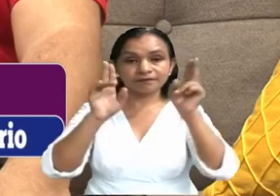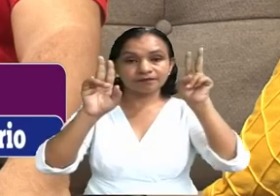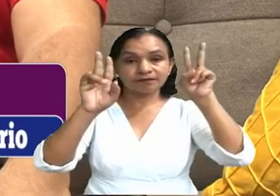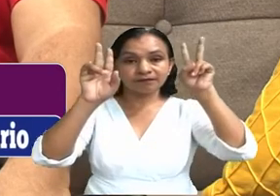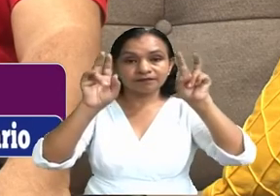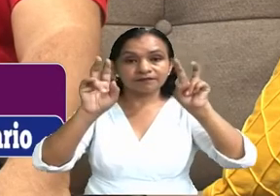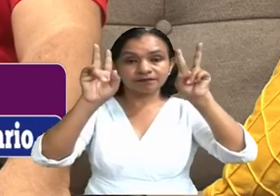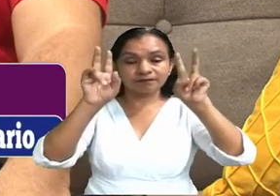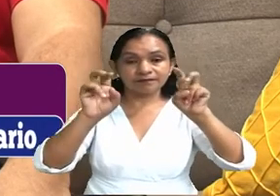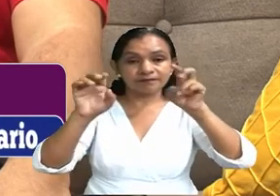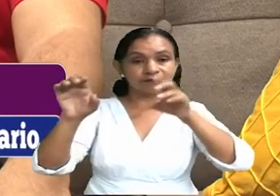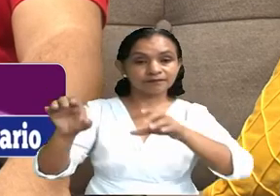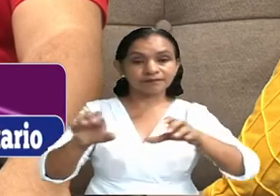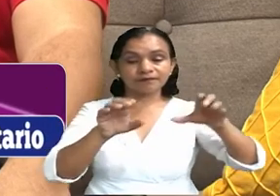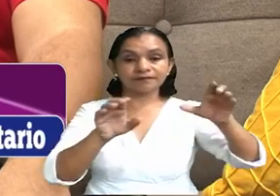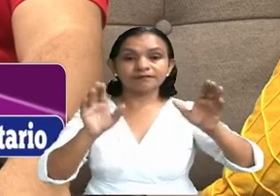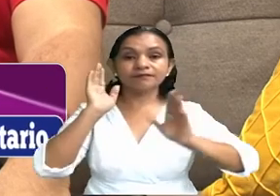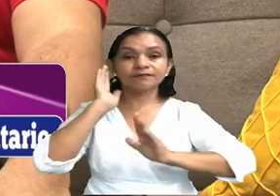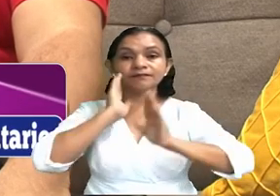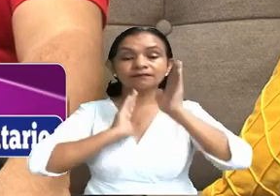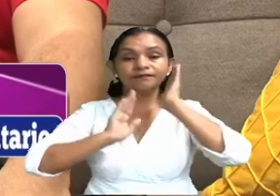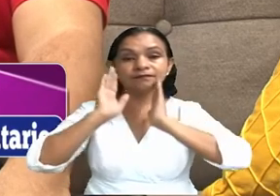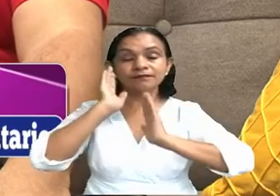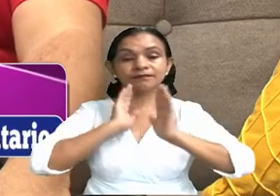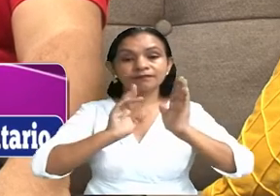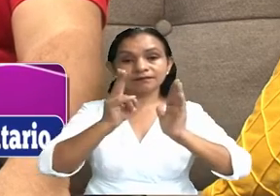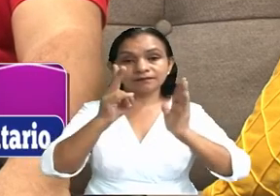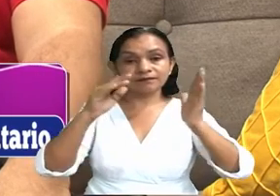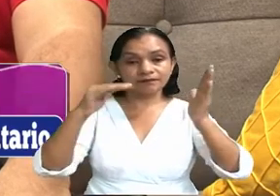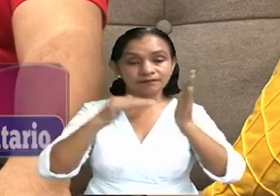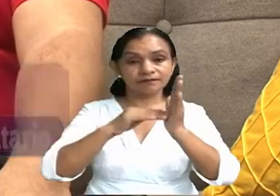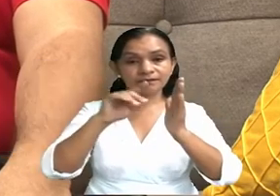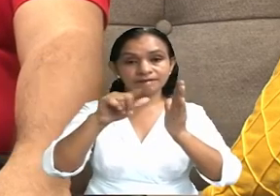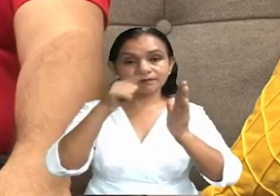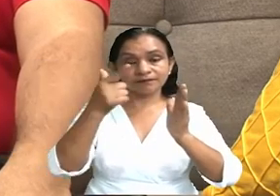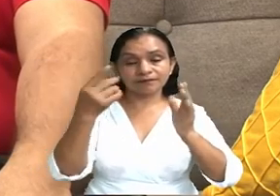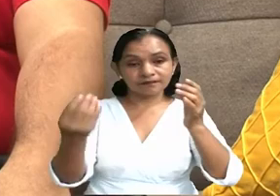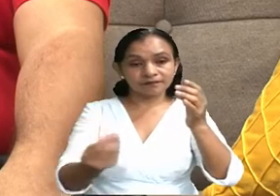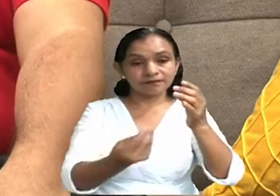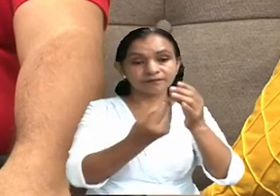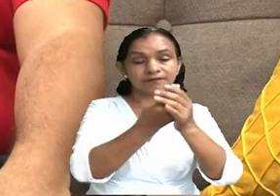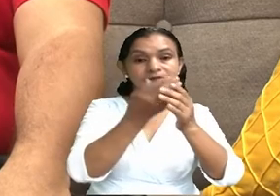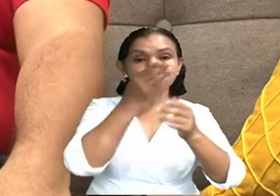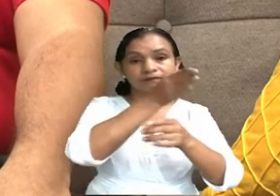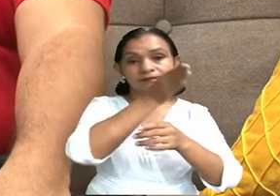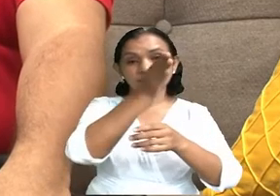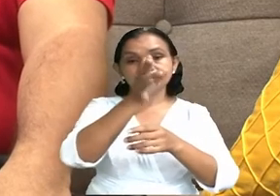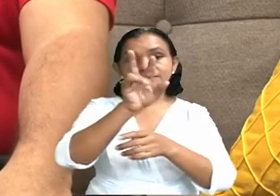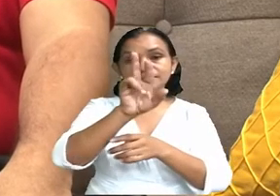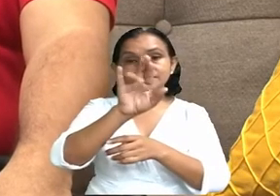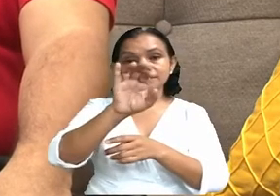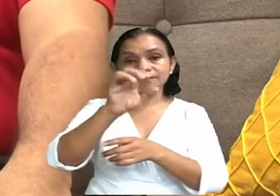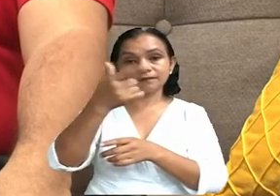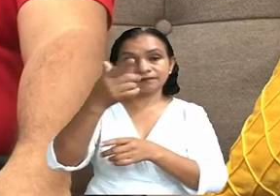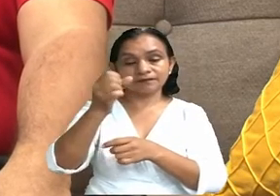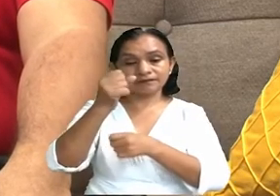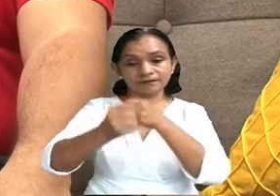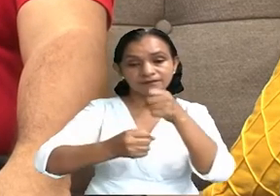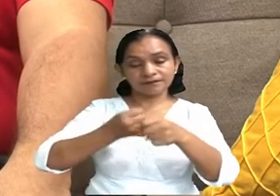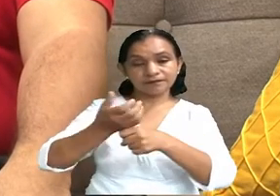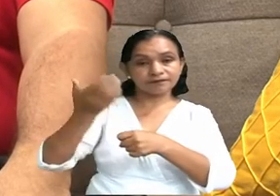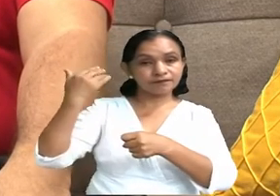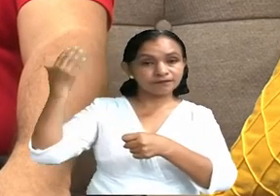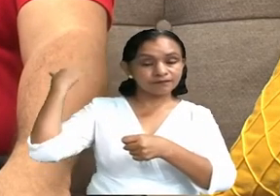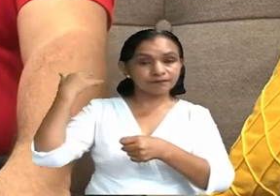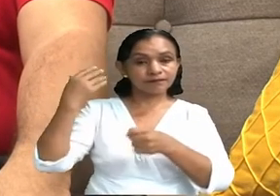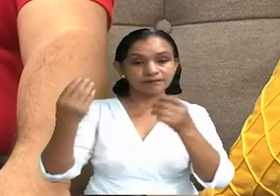para nuestra jornada de agosto. En el 2017 fue la inclusión de personas con discapacidad en la gestión de riesgo. El año pasado fue